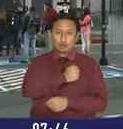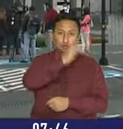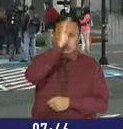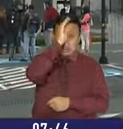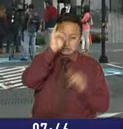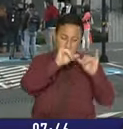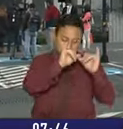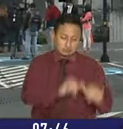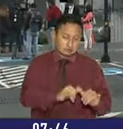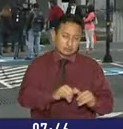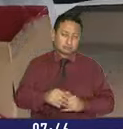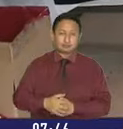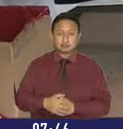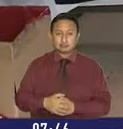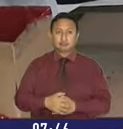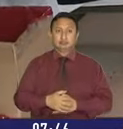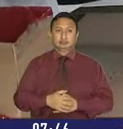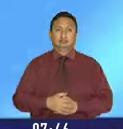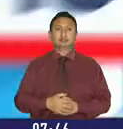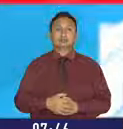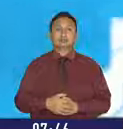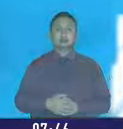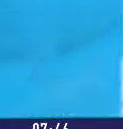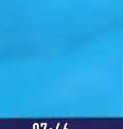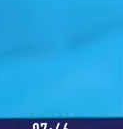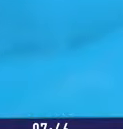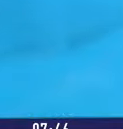Priscila Cadena. Y más adelante, el Papa Francisco pidió un cese.